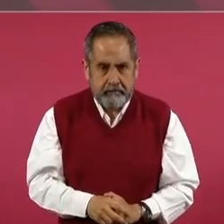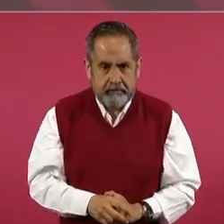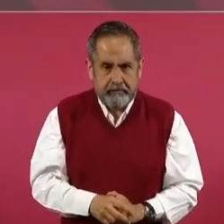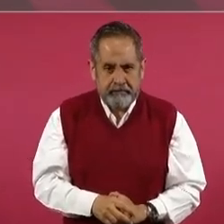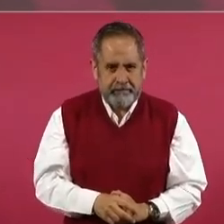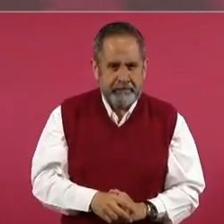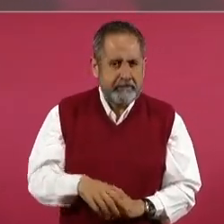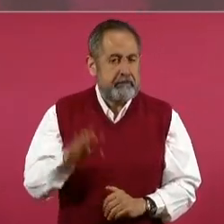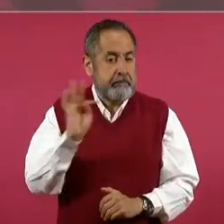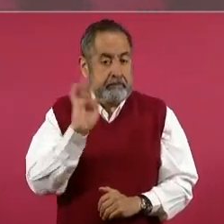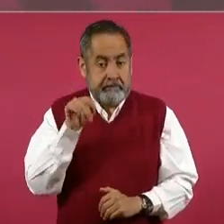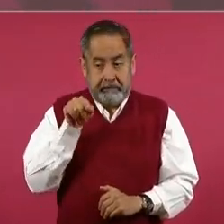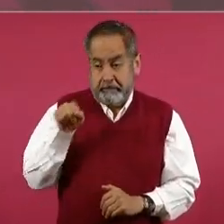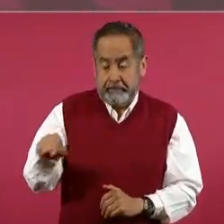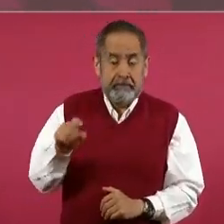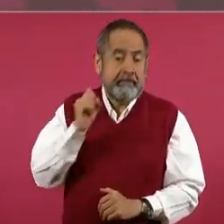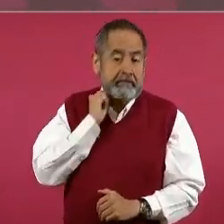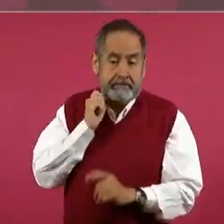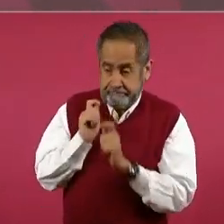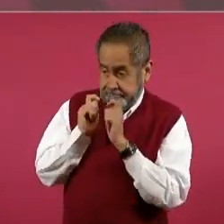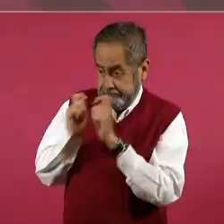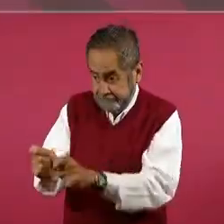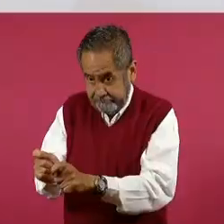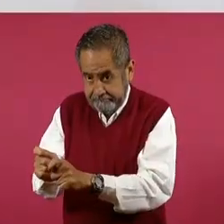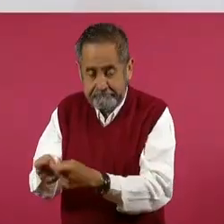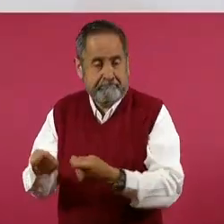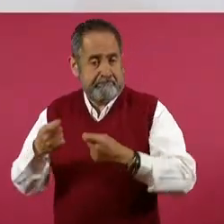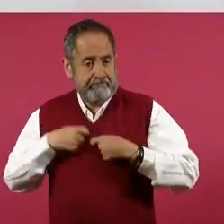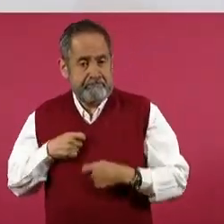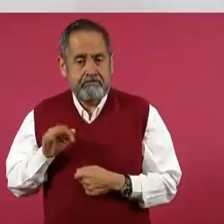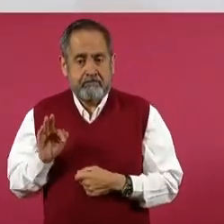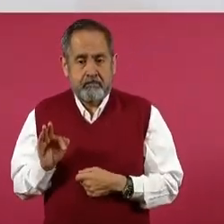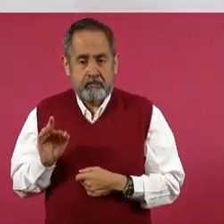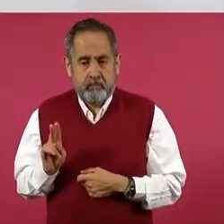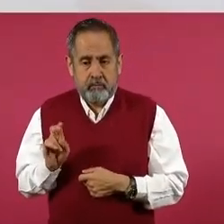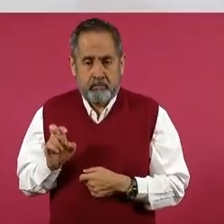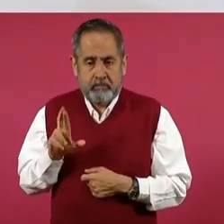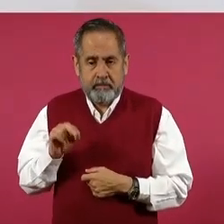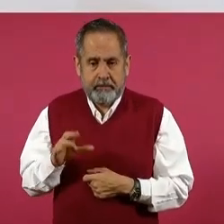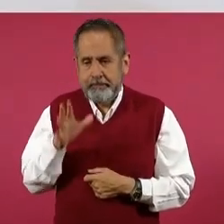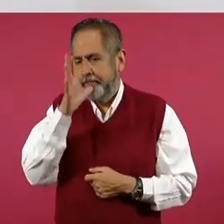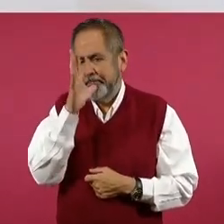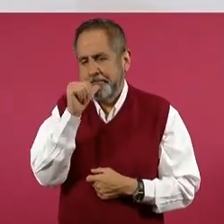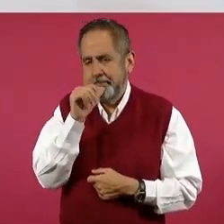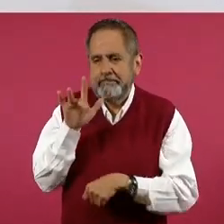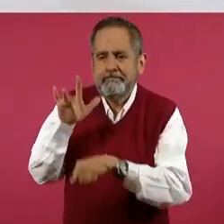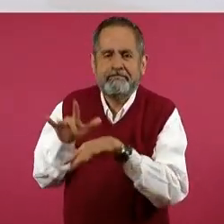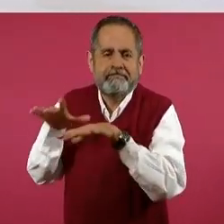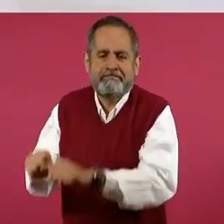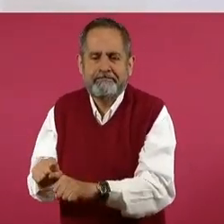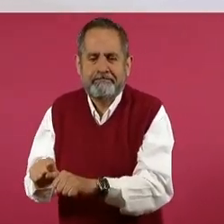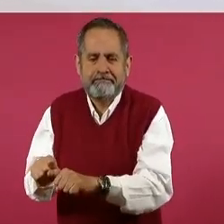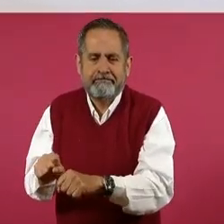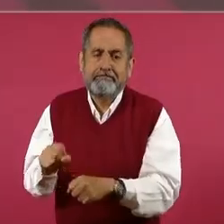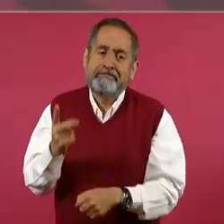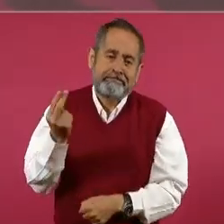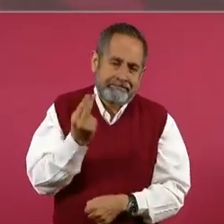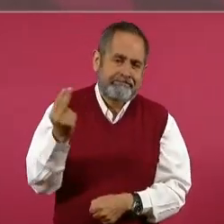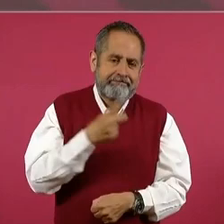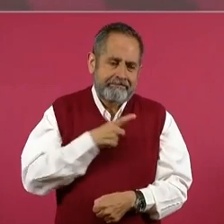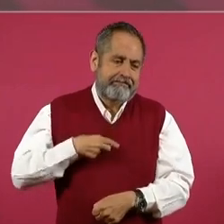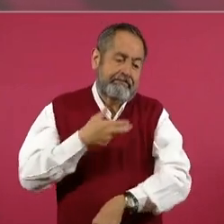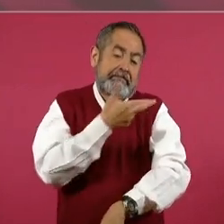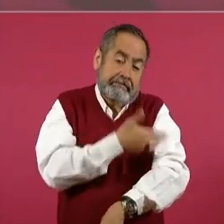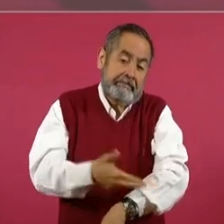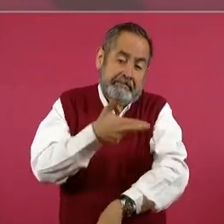Porque si es senador, tiene fuero y entonces tendrían que llevar a cabo